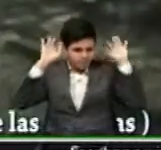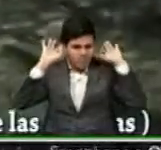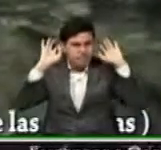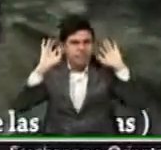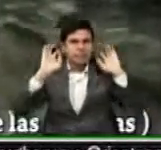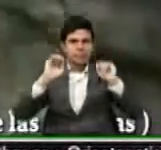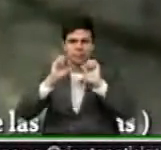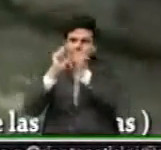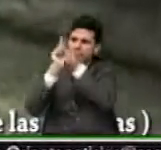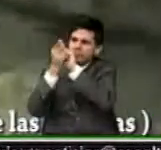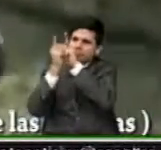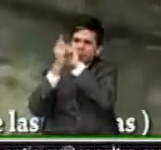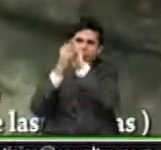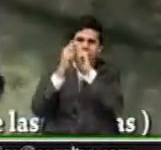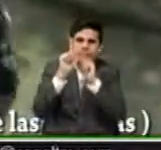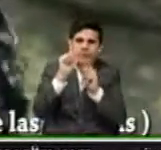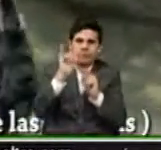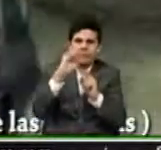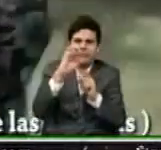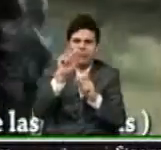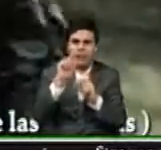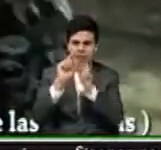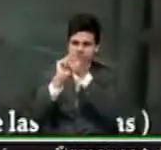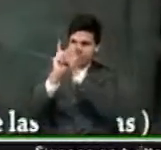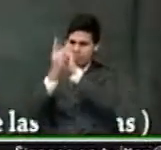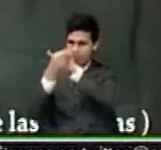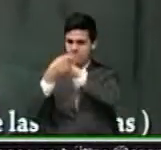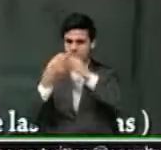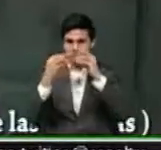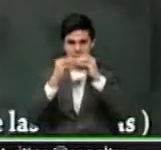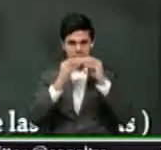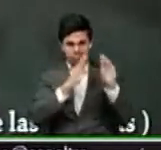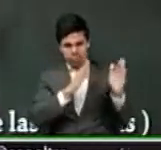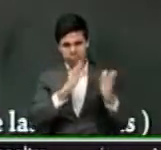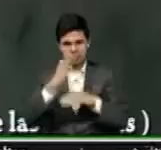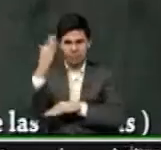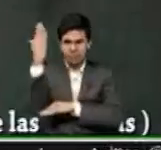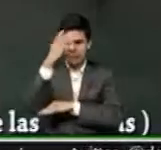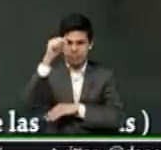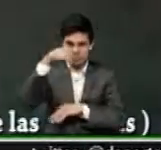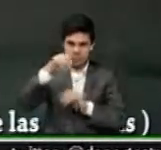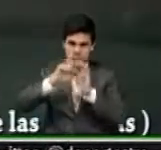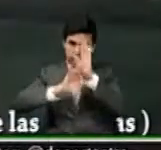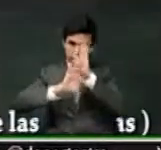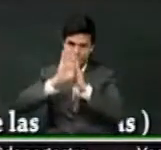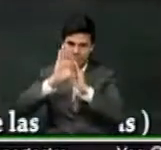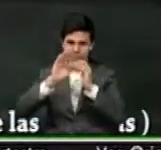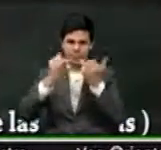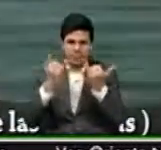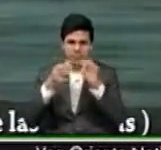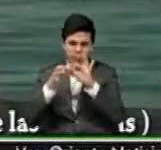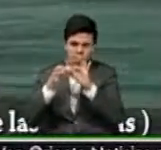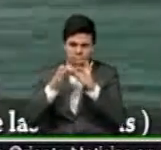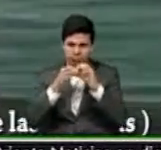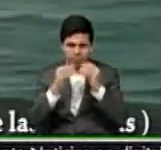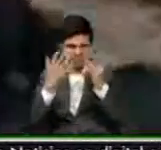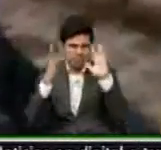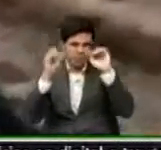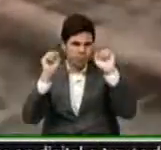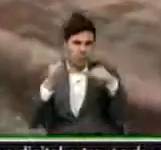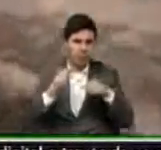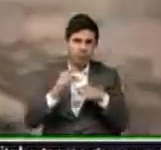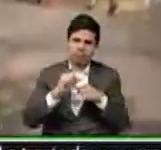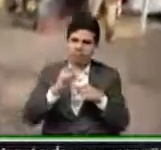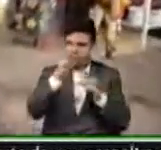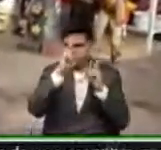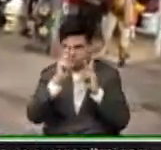el cambio y la evolución que ha tenido el festival, sino el buen momento que está atravesando el cine. Vamos a unirlo, vamos a festejarlo, vamos a